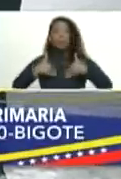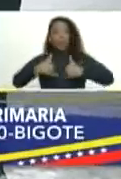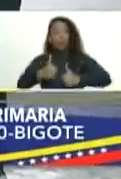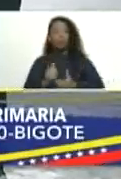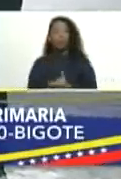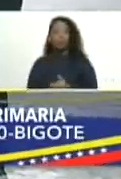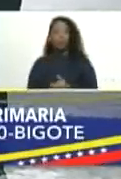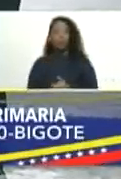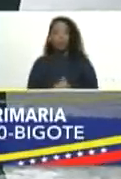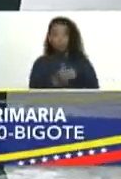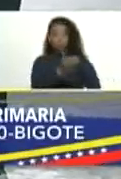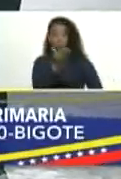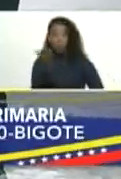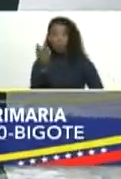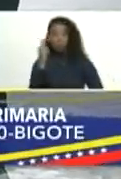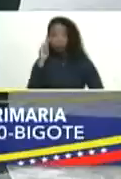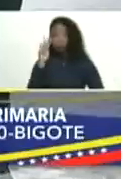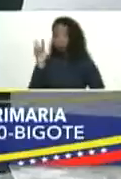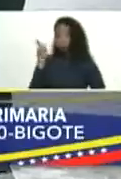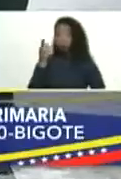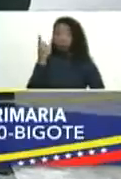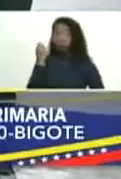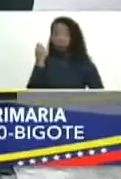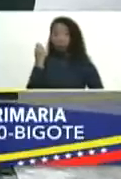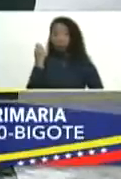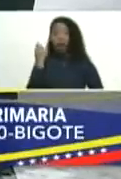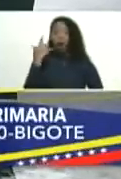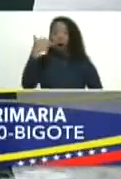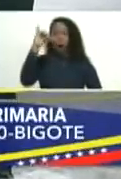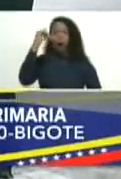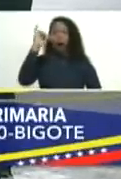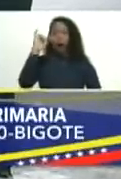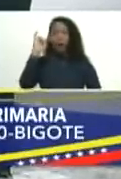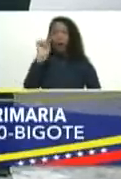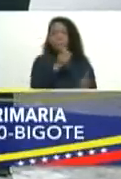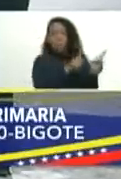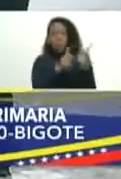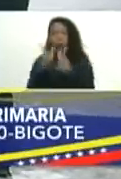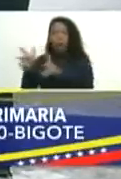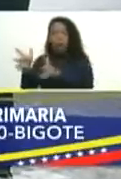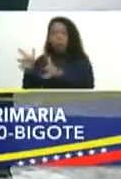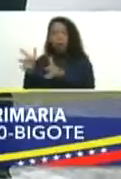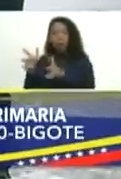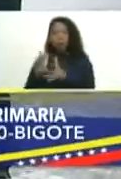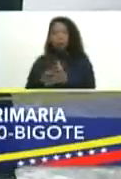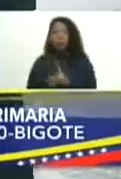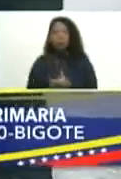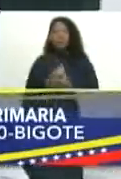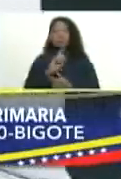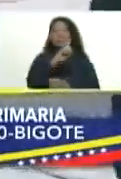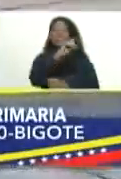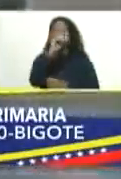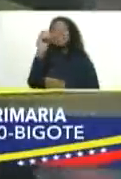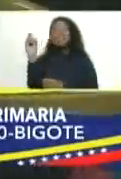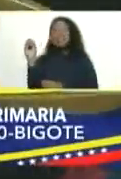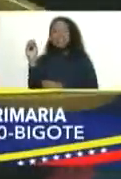Como usted lo vio ayer, presidente, aquí tenemos un programa de